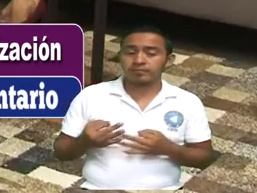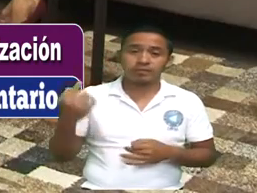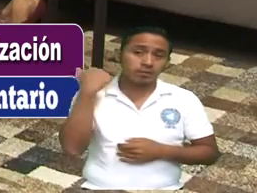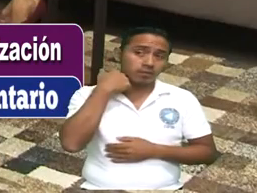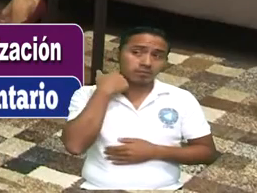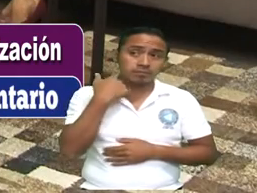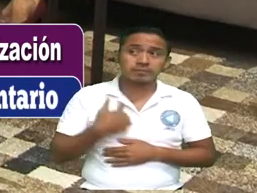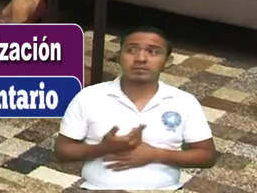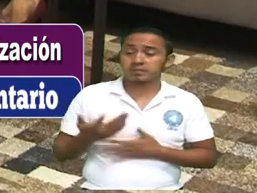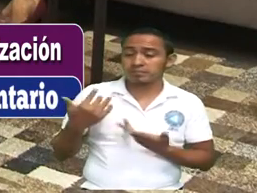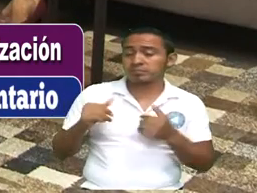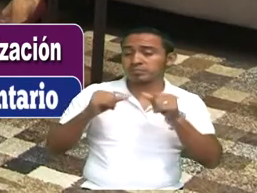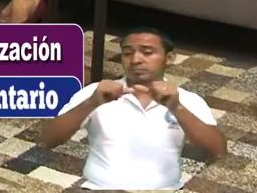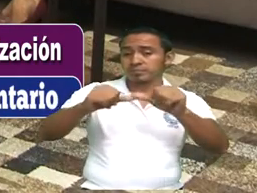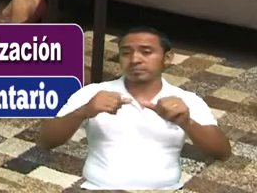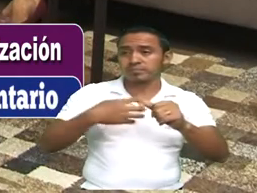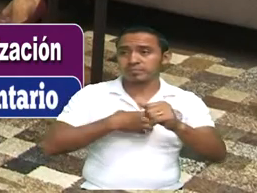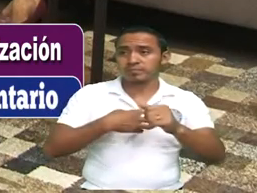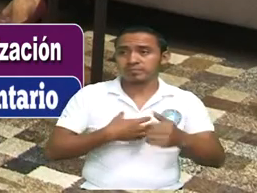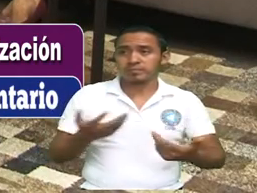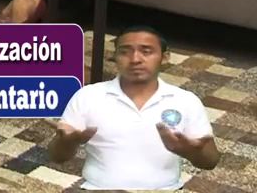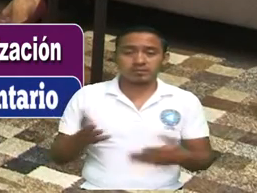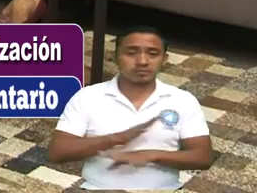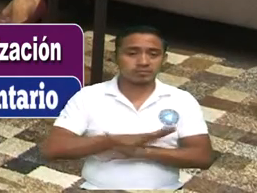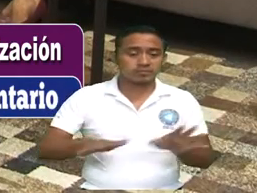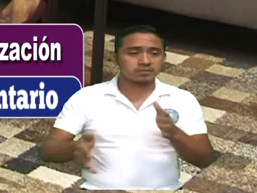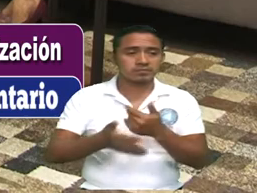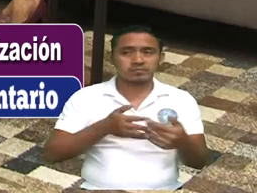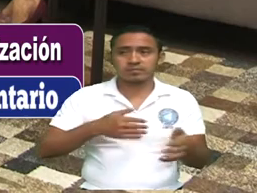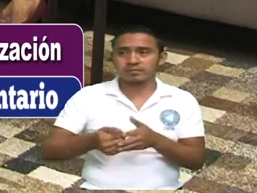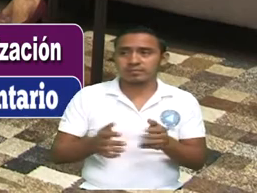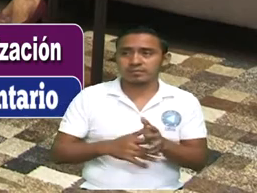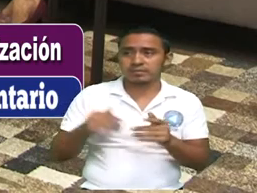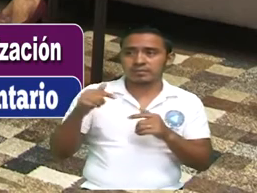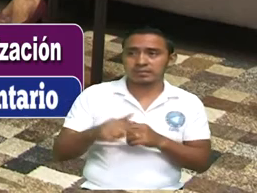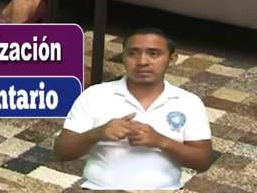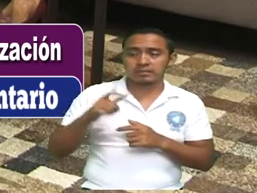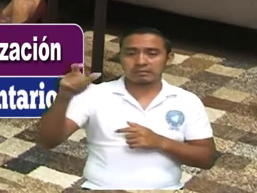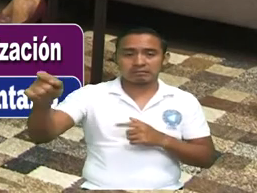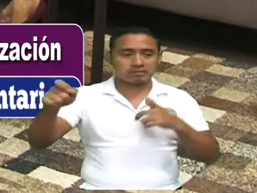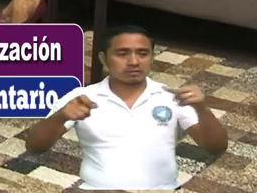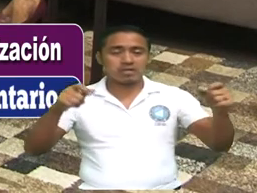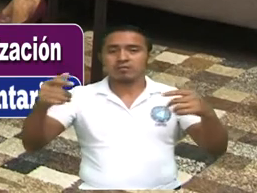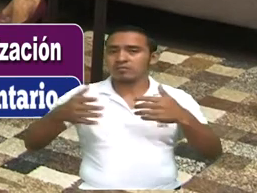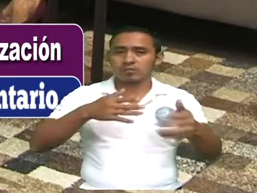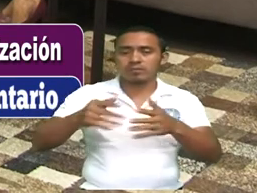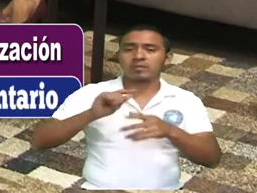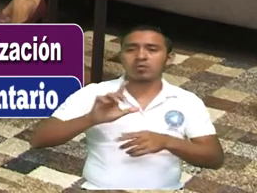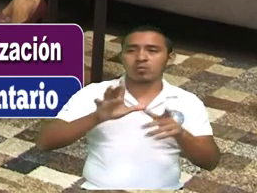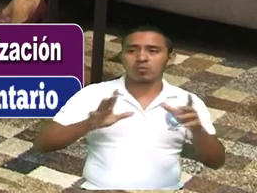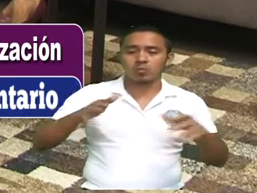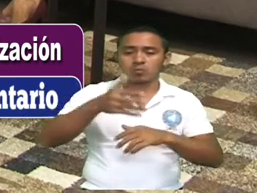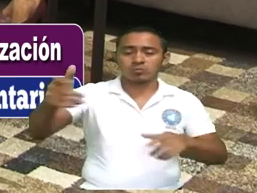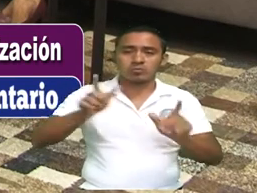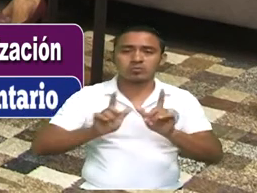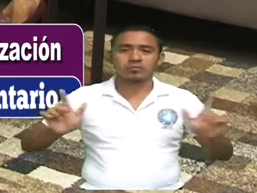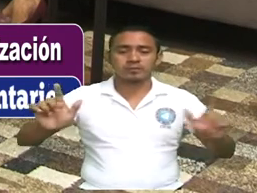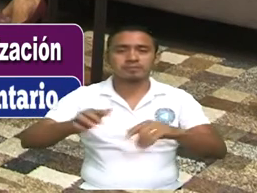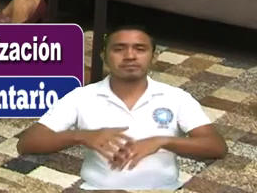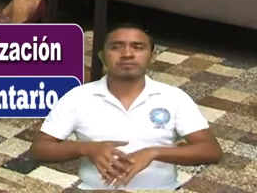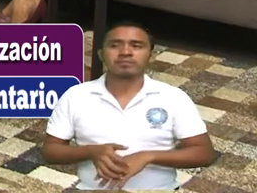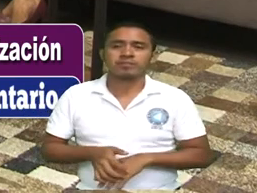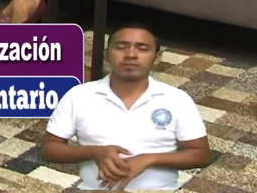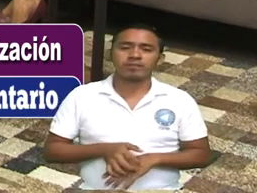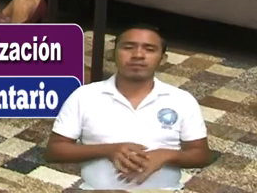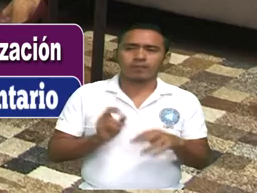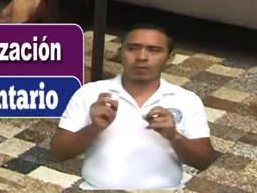tienen oportunidad, siempre, ¿no?, de concluir su año independientemente que su residencia sea otra. Así es. Ah, ok. Y en cuanto,